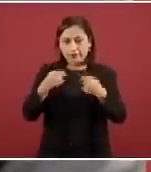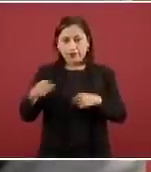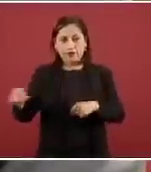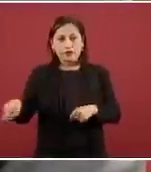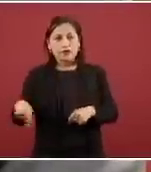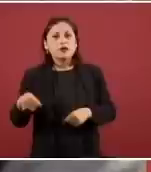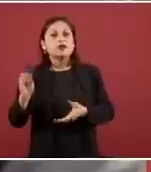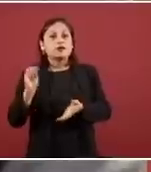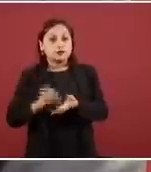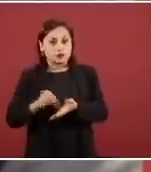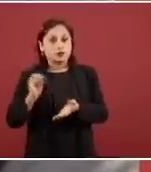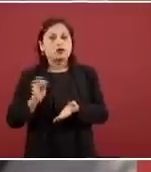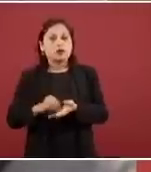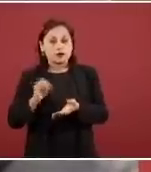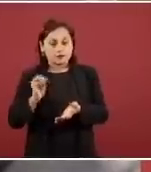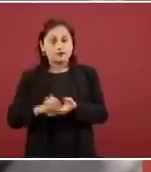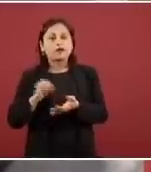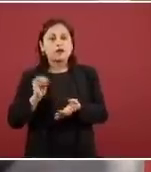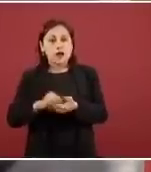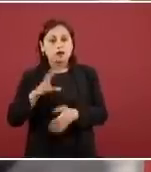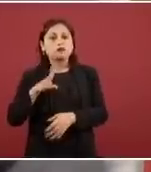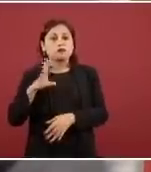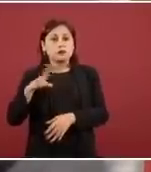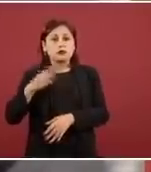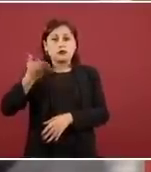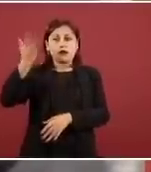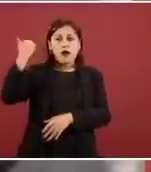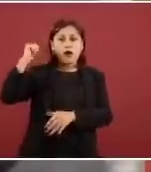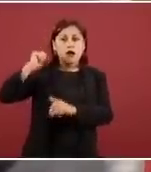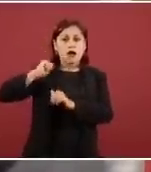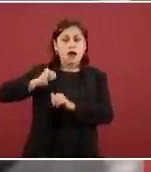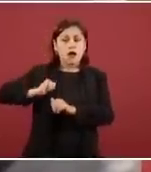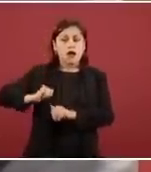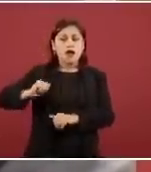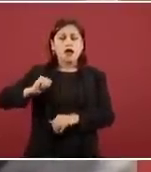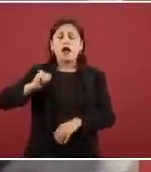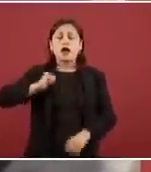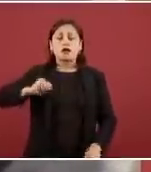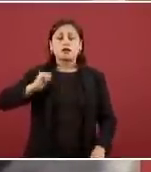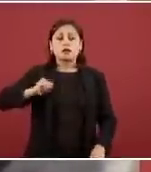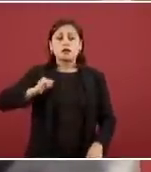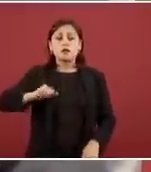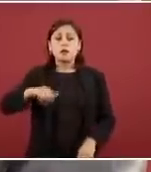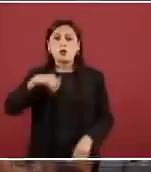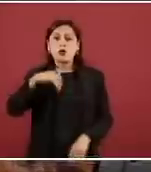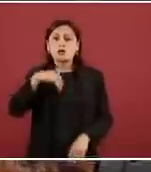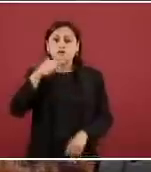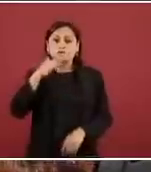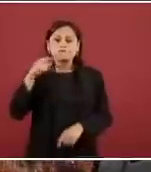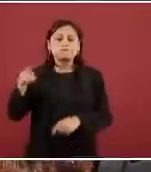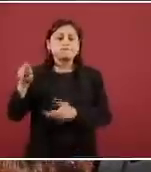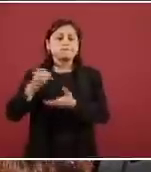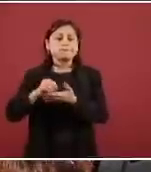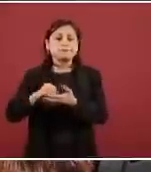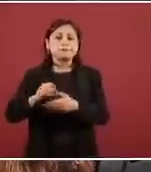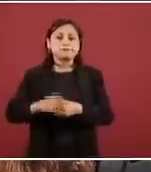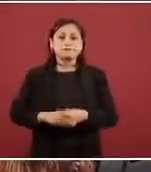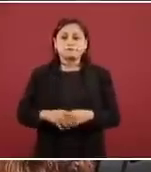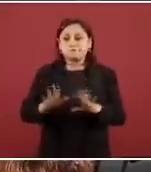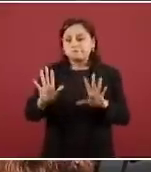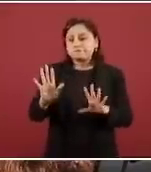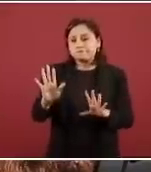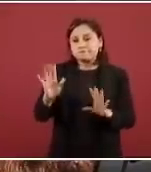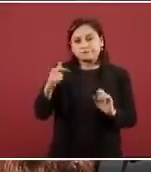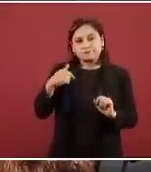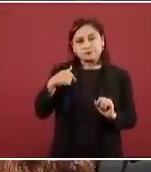humedad, presidente. Sí, pero no debe de haber. Y yo no creo, en eso nada más podría yo discrepar